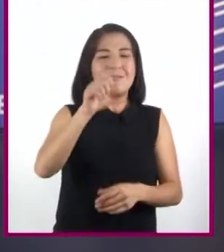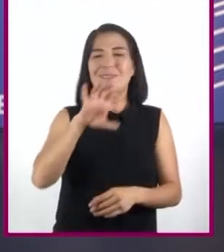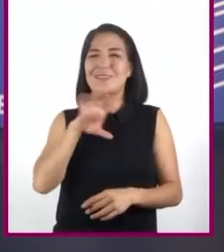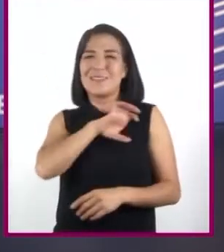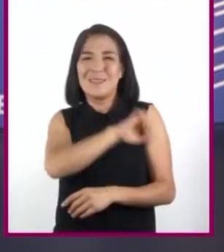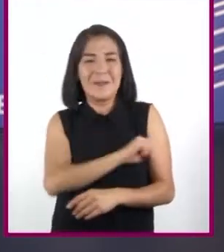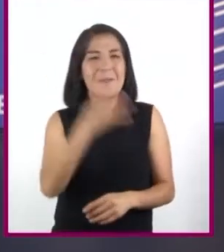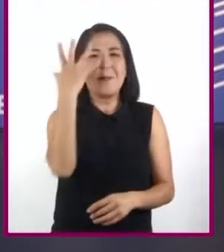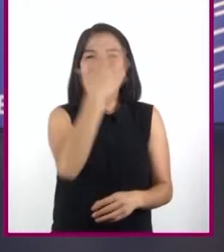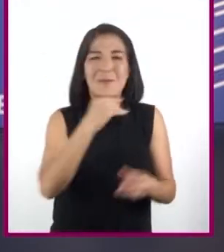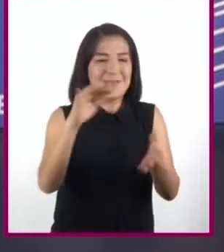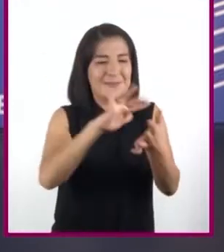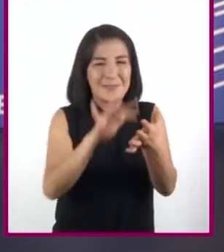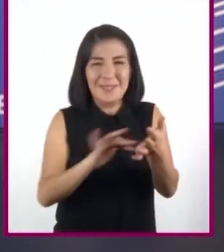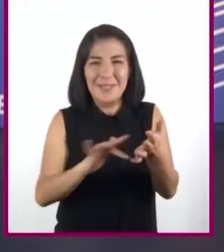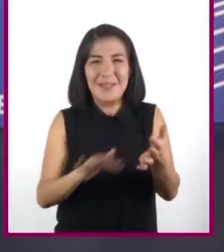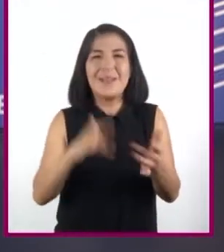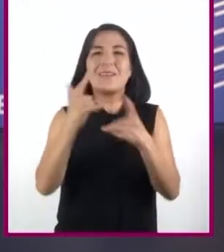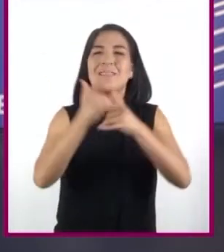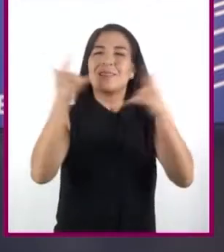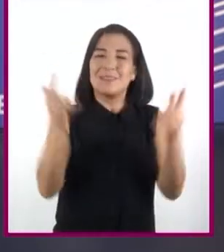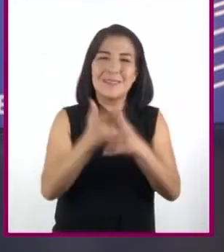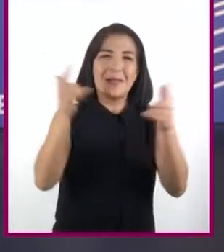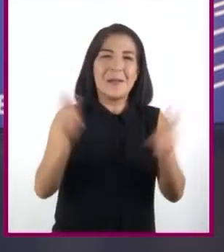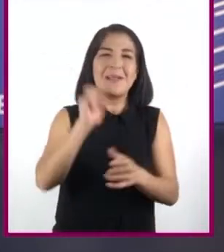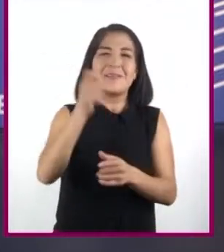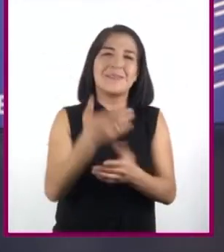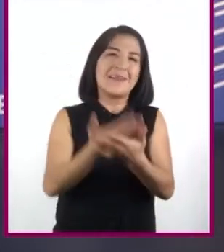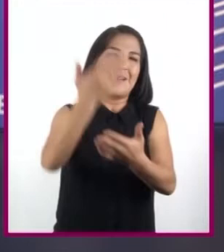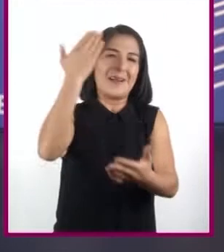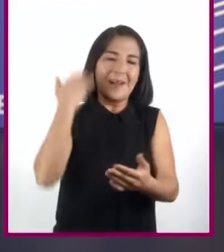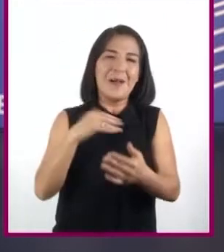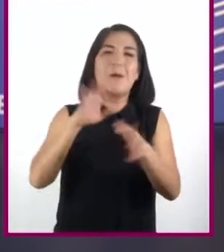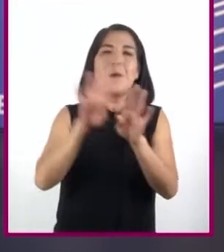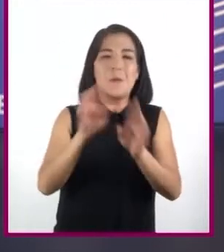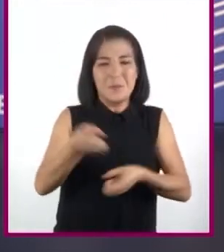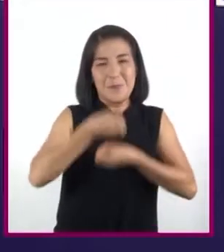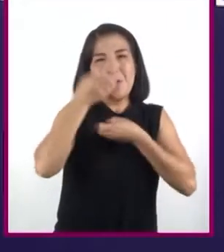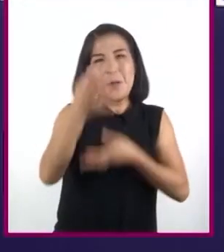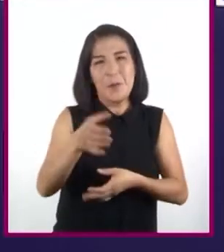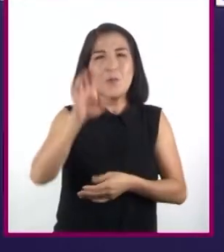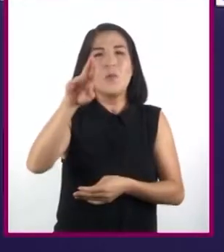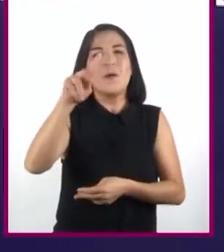que puede ser adentrarse en las historias que se presentan en los cuentos o las novelas.